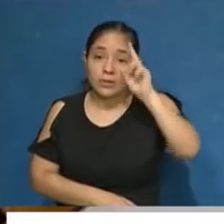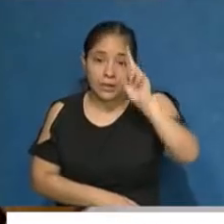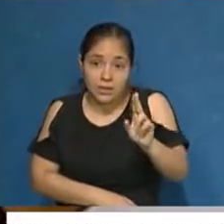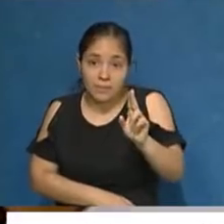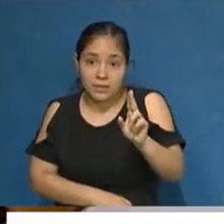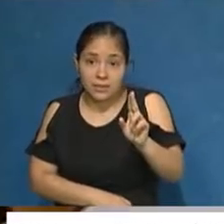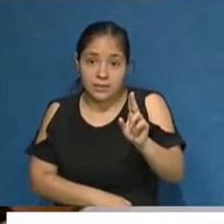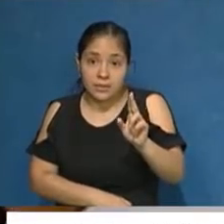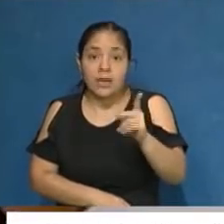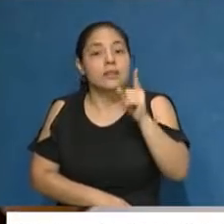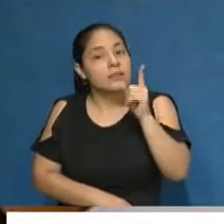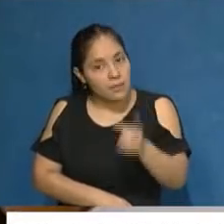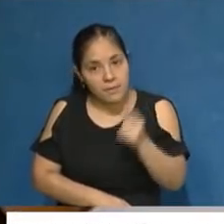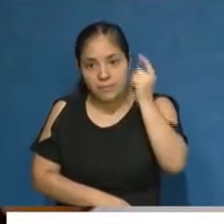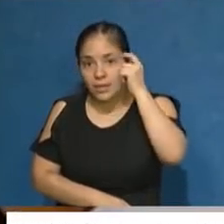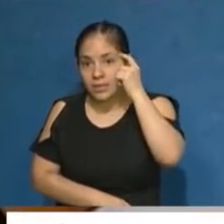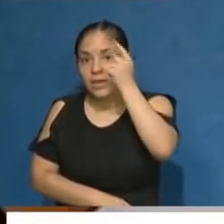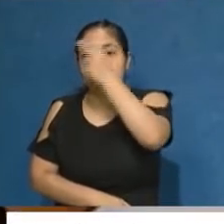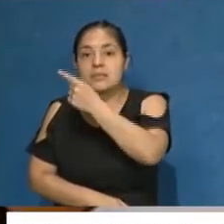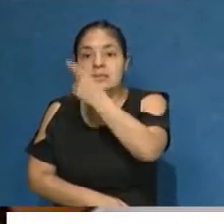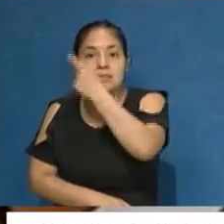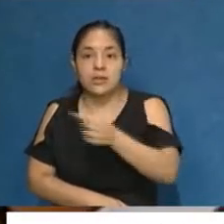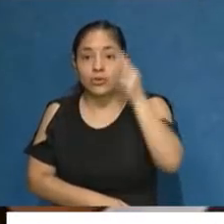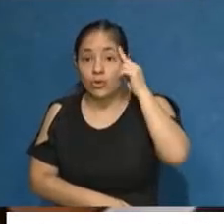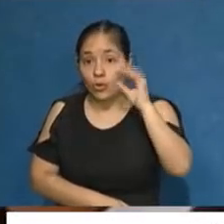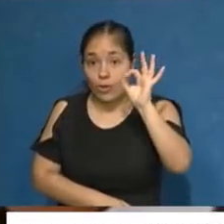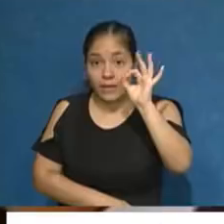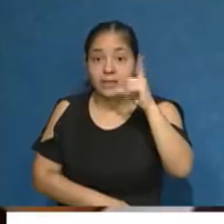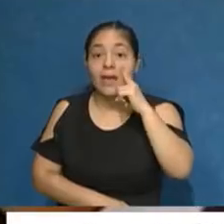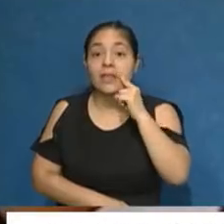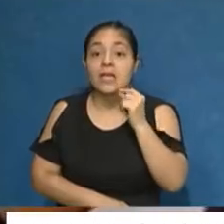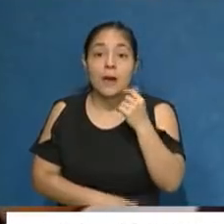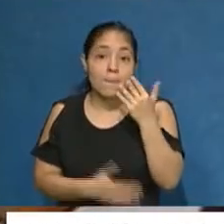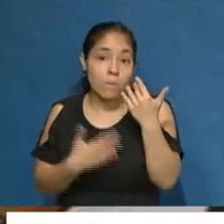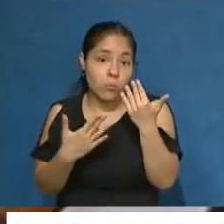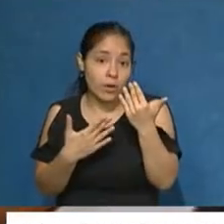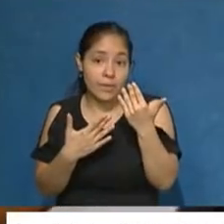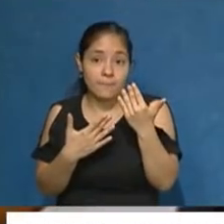preguntarse si esos 190 días se pueden cumplir si uno no se estira